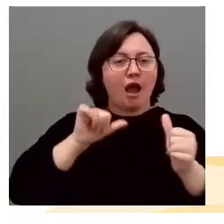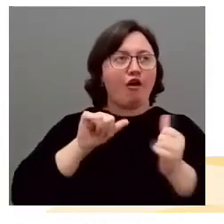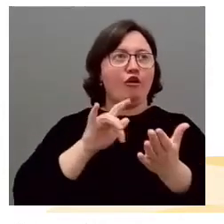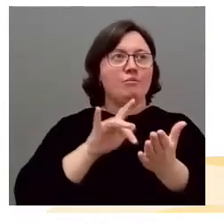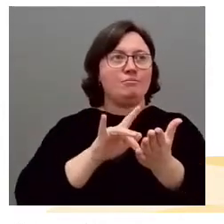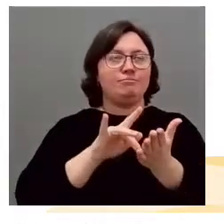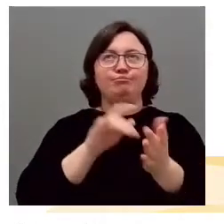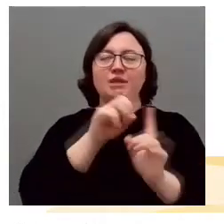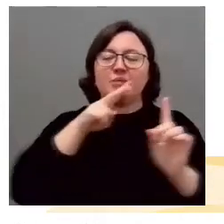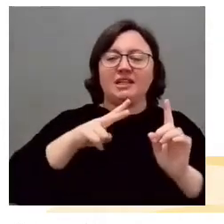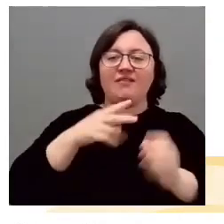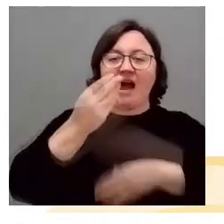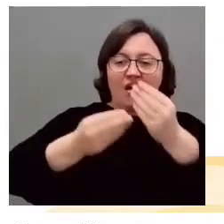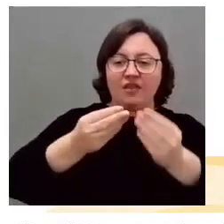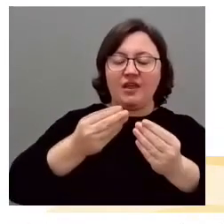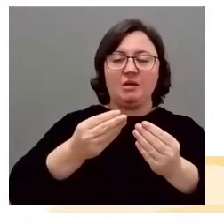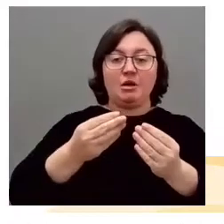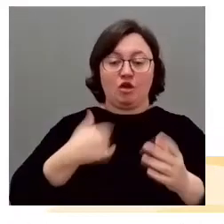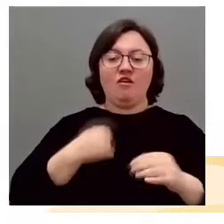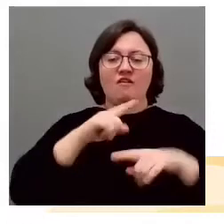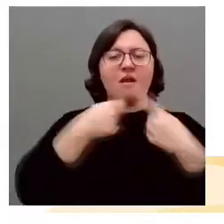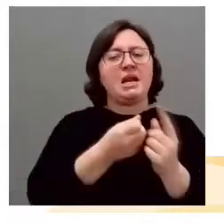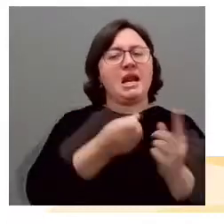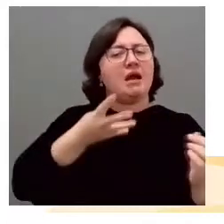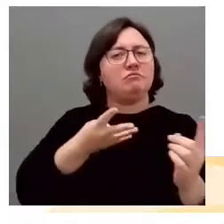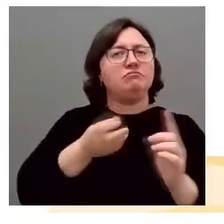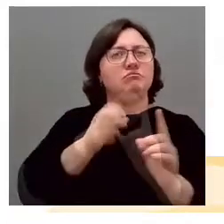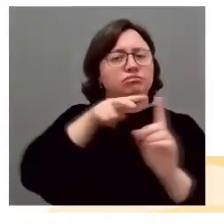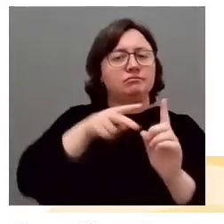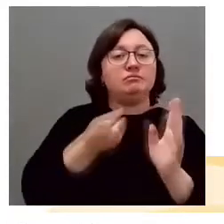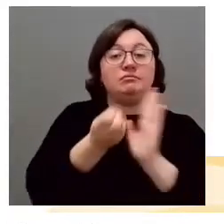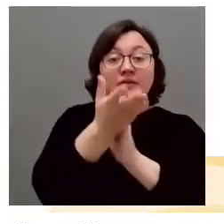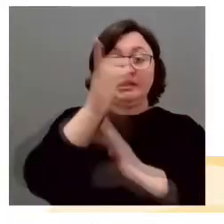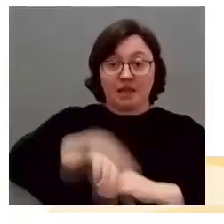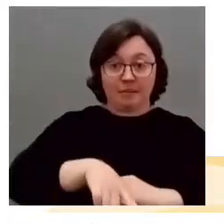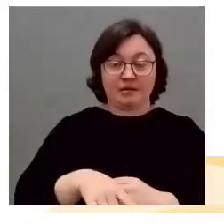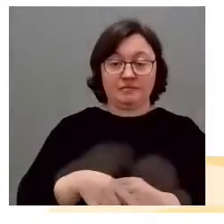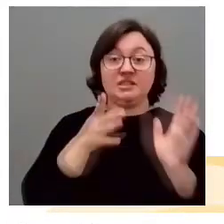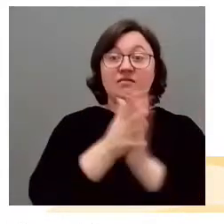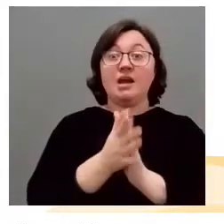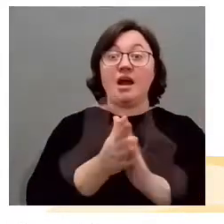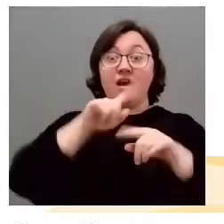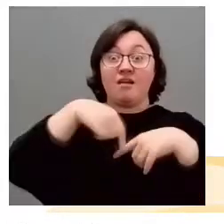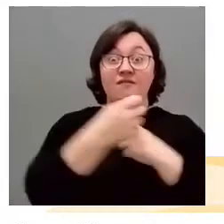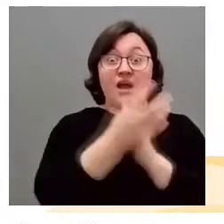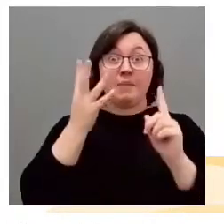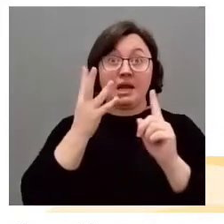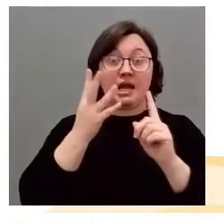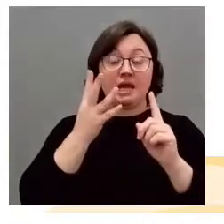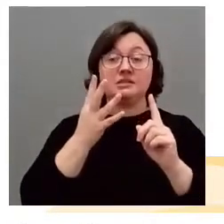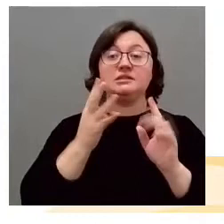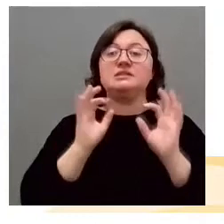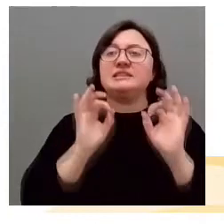familias queremos estar ahí. Y una de las cosas que dicen, ¿cómo habéis afrontado las familias y sobre todo